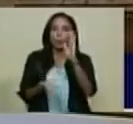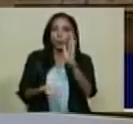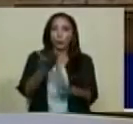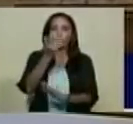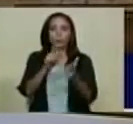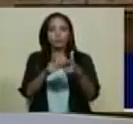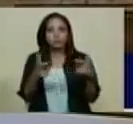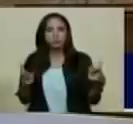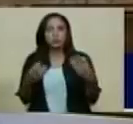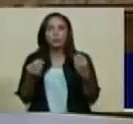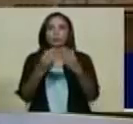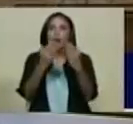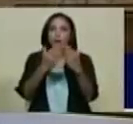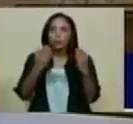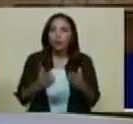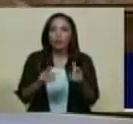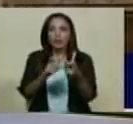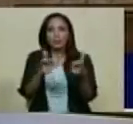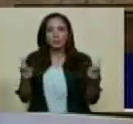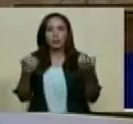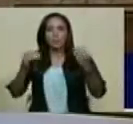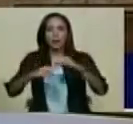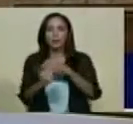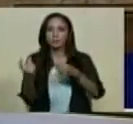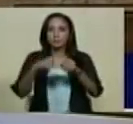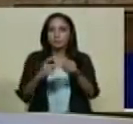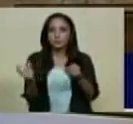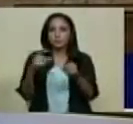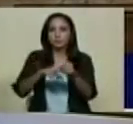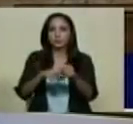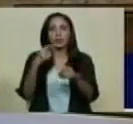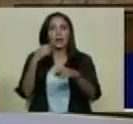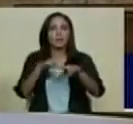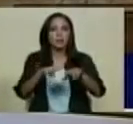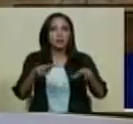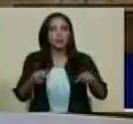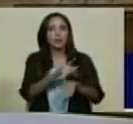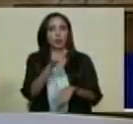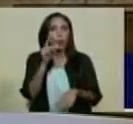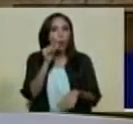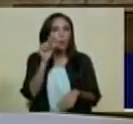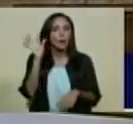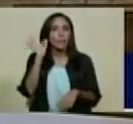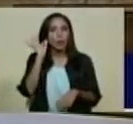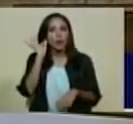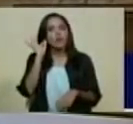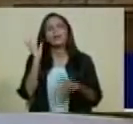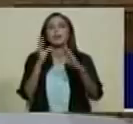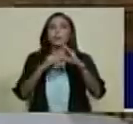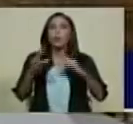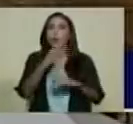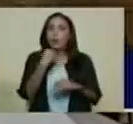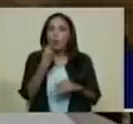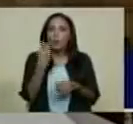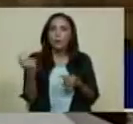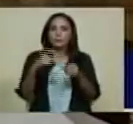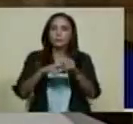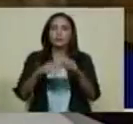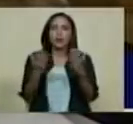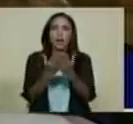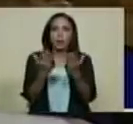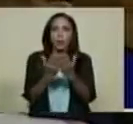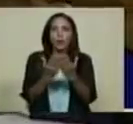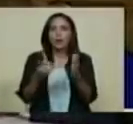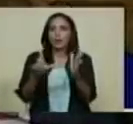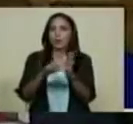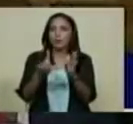matrícula escolar, el crecimiento de la incorporación de niños, niñas, de jóvenes en las escuelas, en los